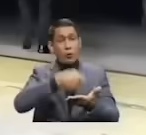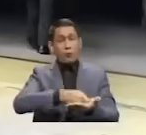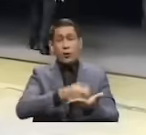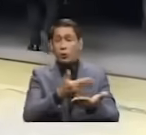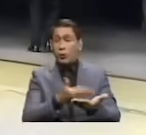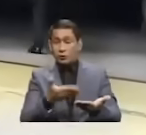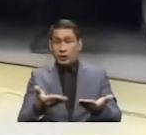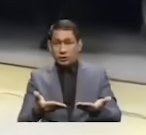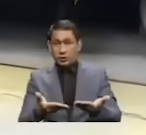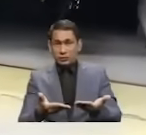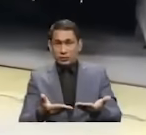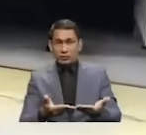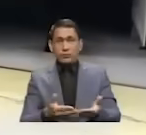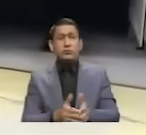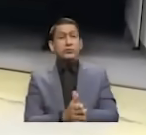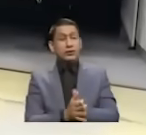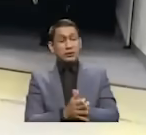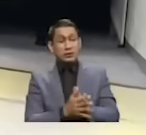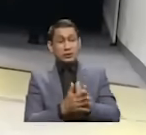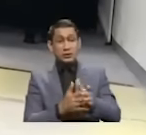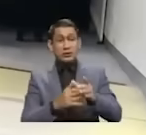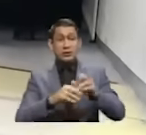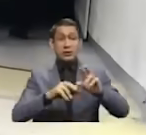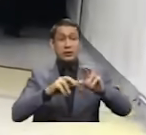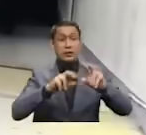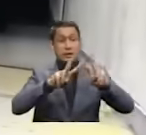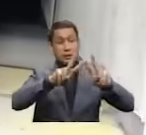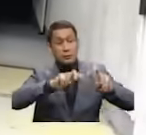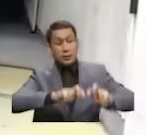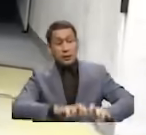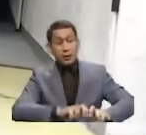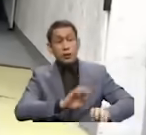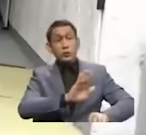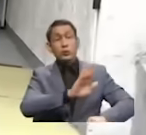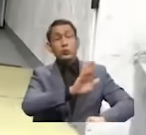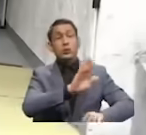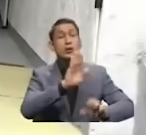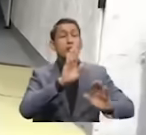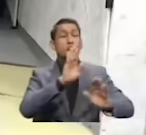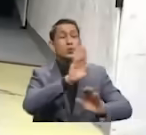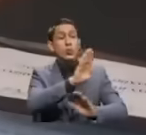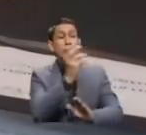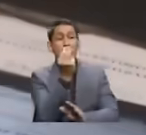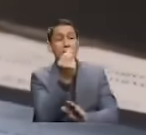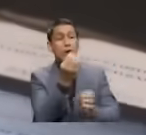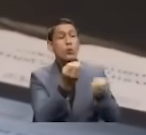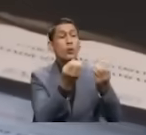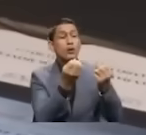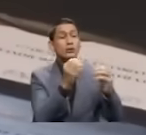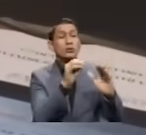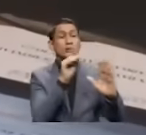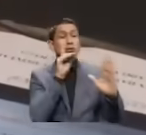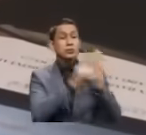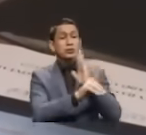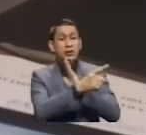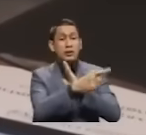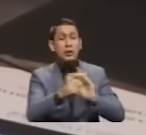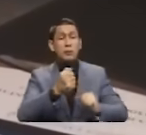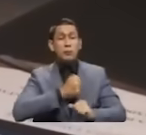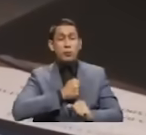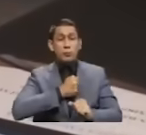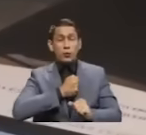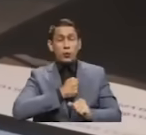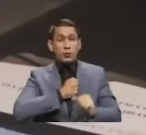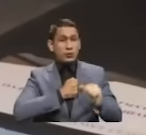los procesados tengan en el sistema financiero nacional. Habrían pues incurrido en error inexcusable